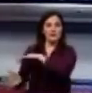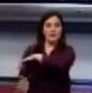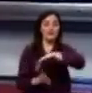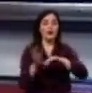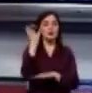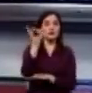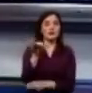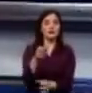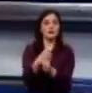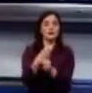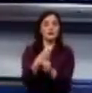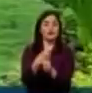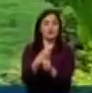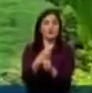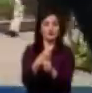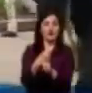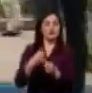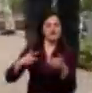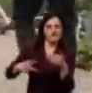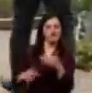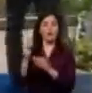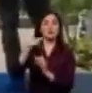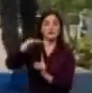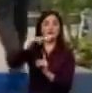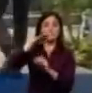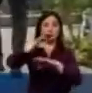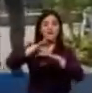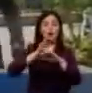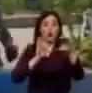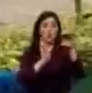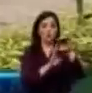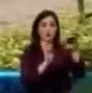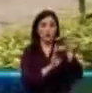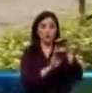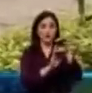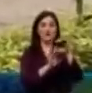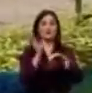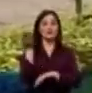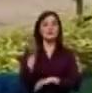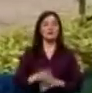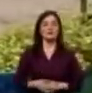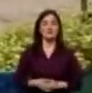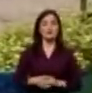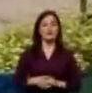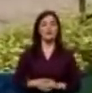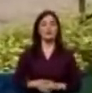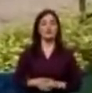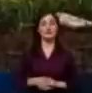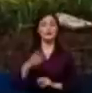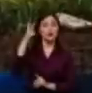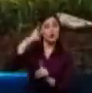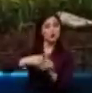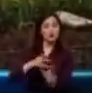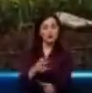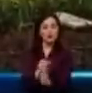se realizó la reinauguración del Parque Central de Cumbayá, ubicado al oriente de la capital. Durante 2 meses